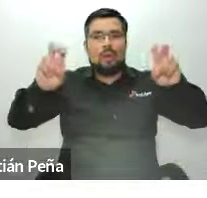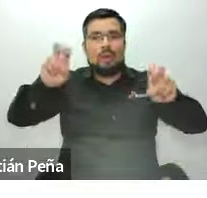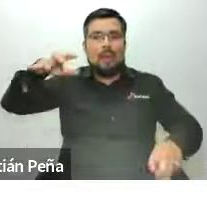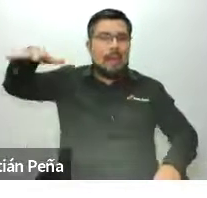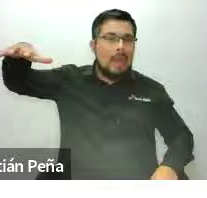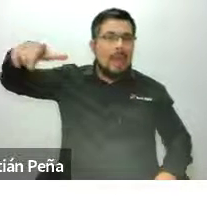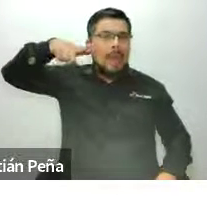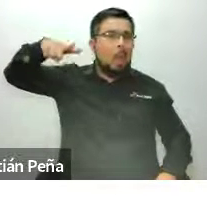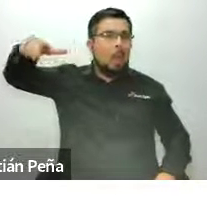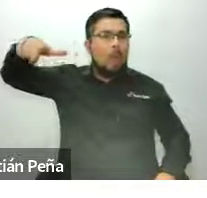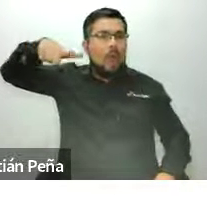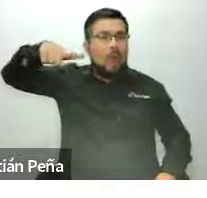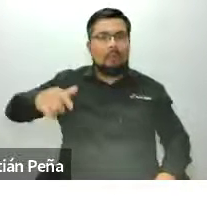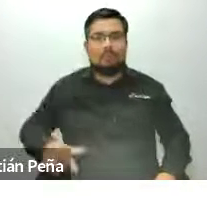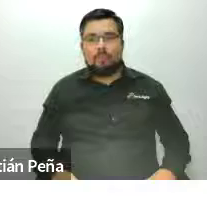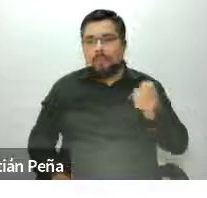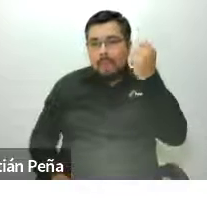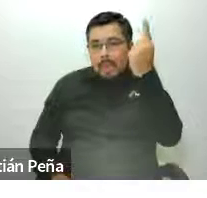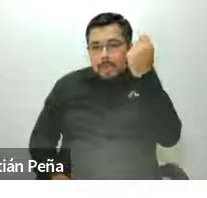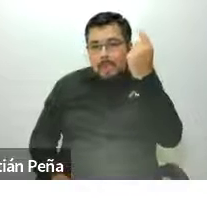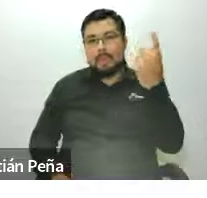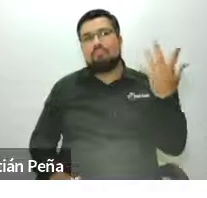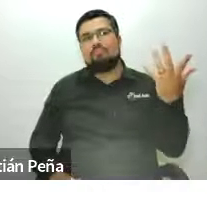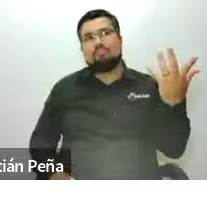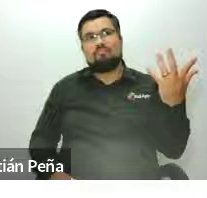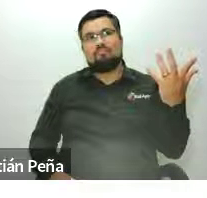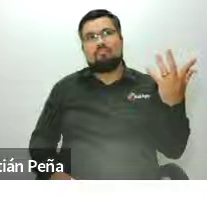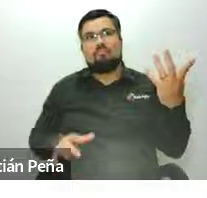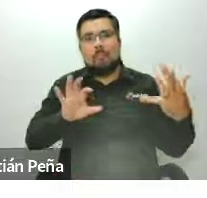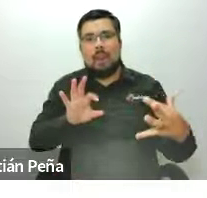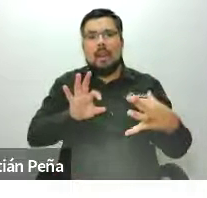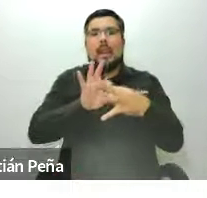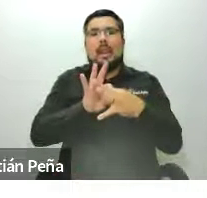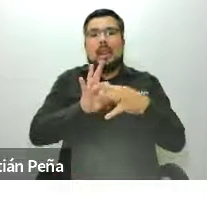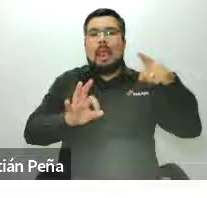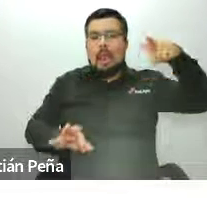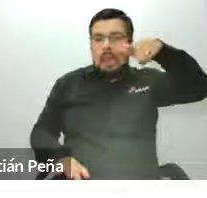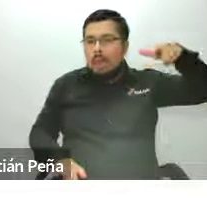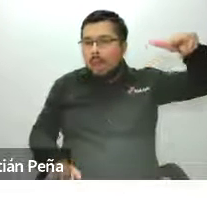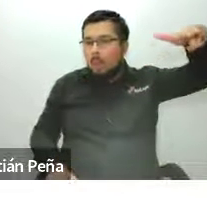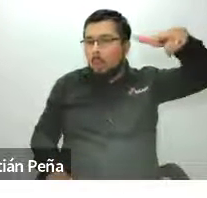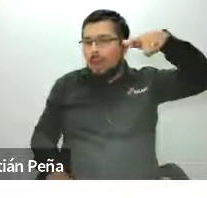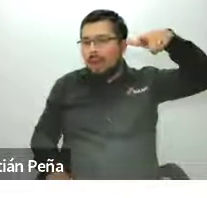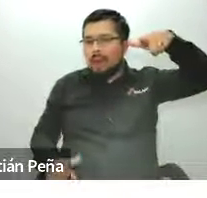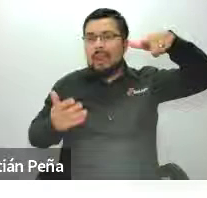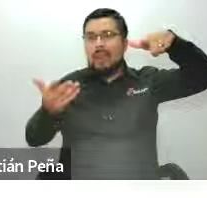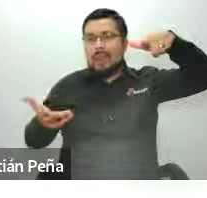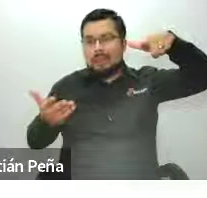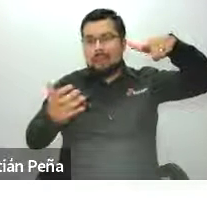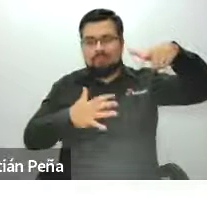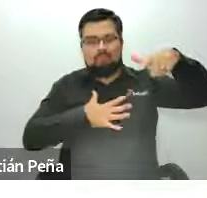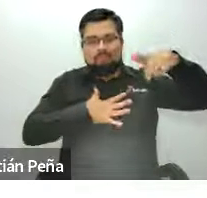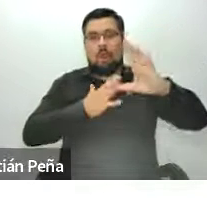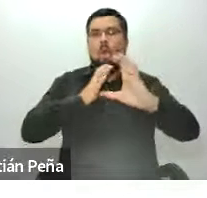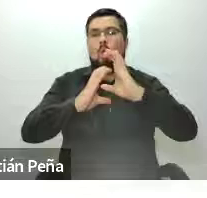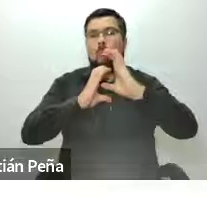la comprensión de que la enseñanza del lenguaje tiene un sentido que es comunicativo, ¿no?, que es para la vida,